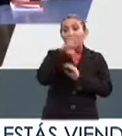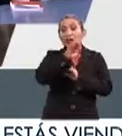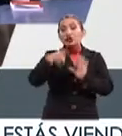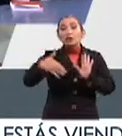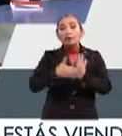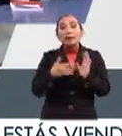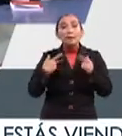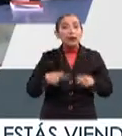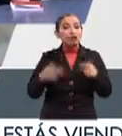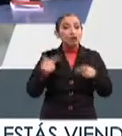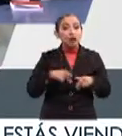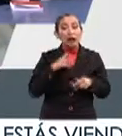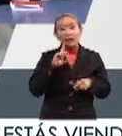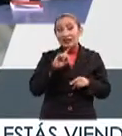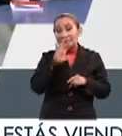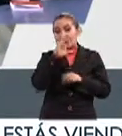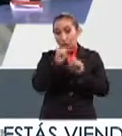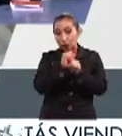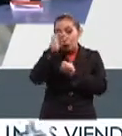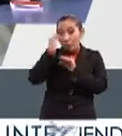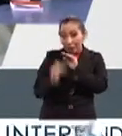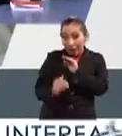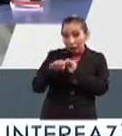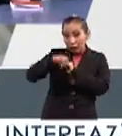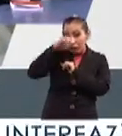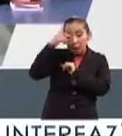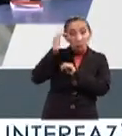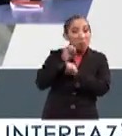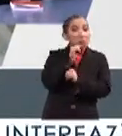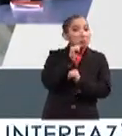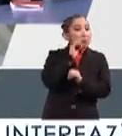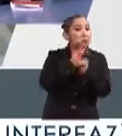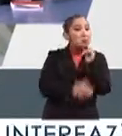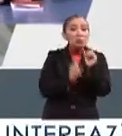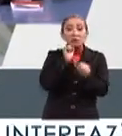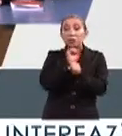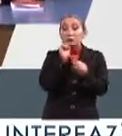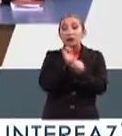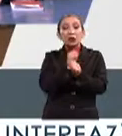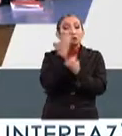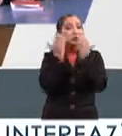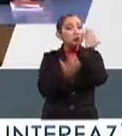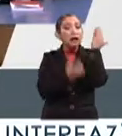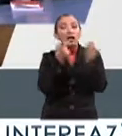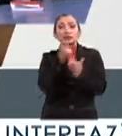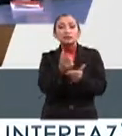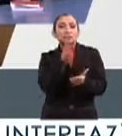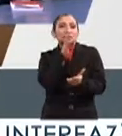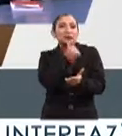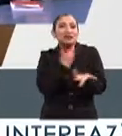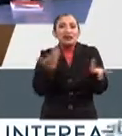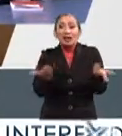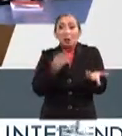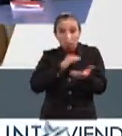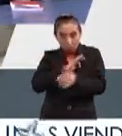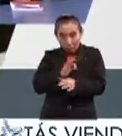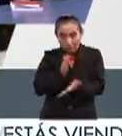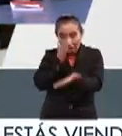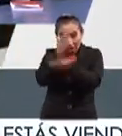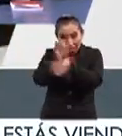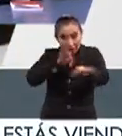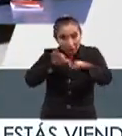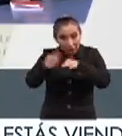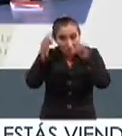500,000 de personas menores de 35 años que no han concluido su secundaria. Y esto les imposibilita participar plenamente en el